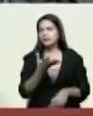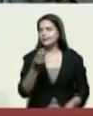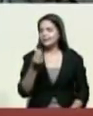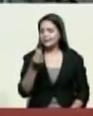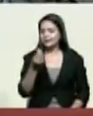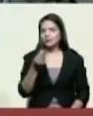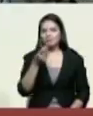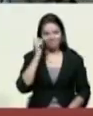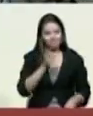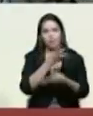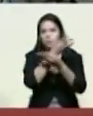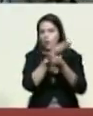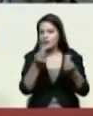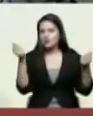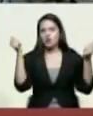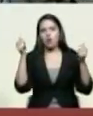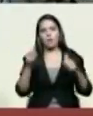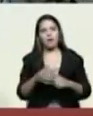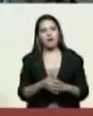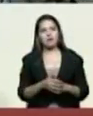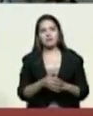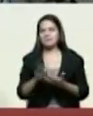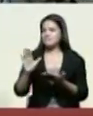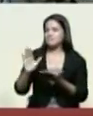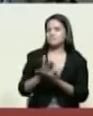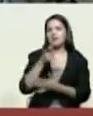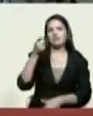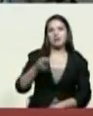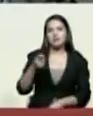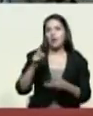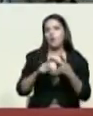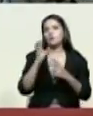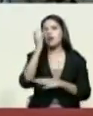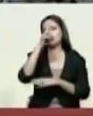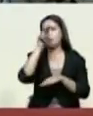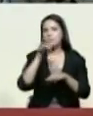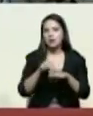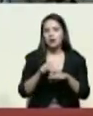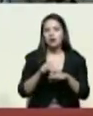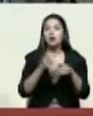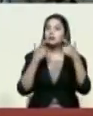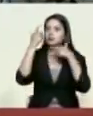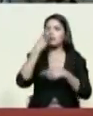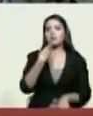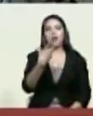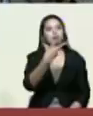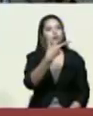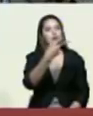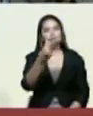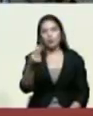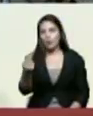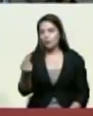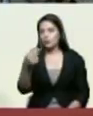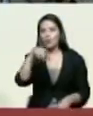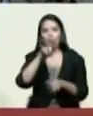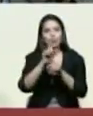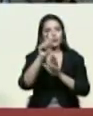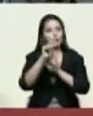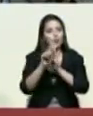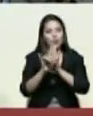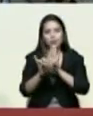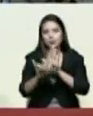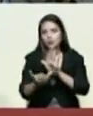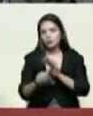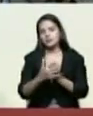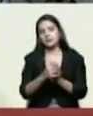a disolver el TCJ, la Asamblea del Presidente. No, Asamblea Nacional Constituyente.